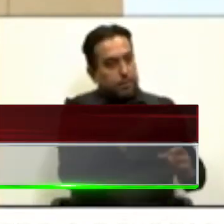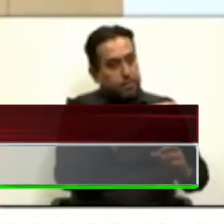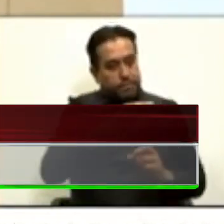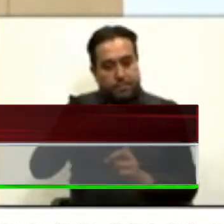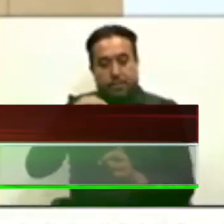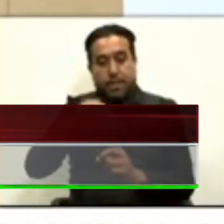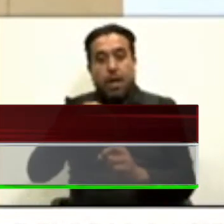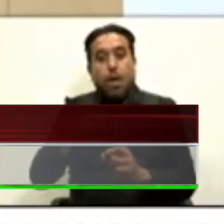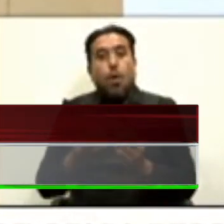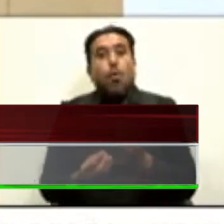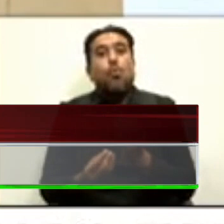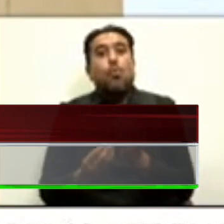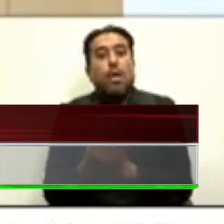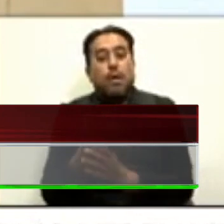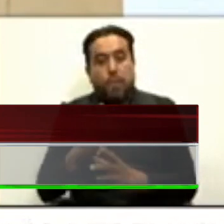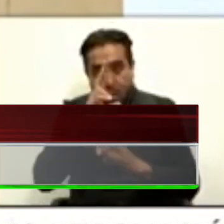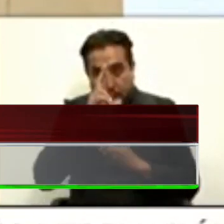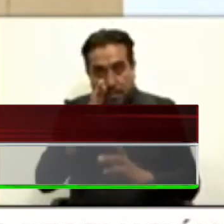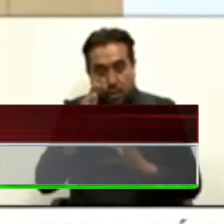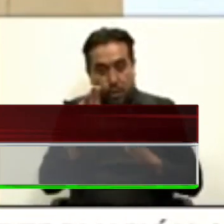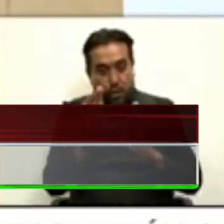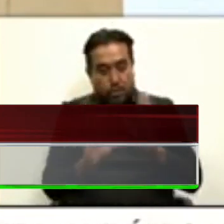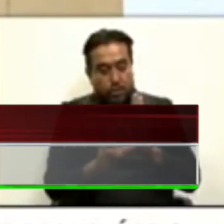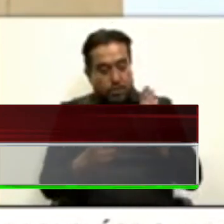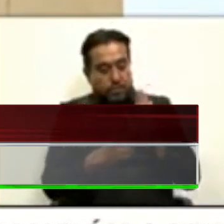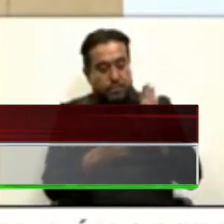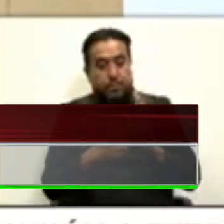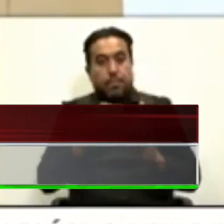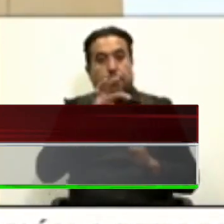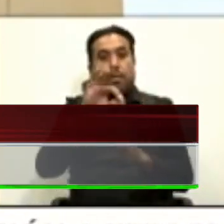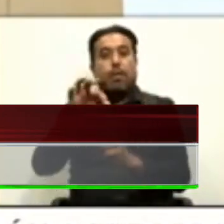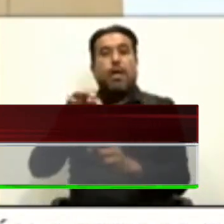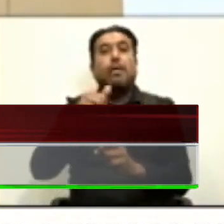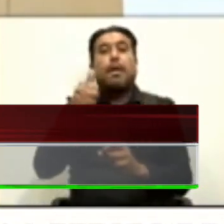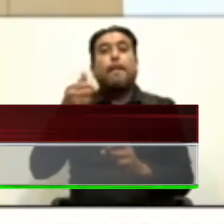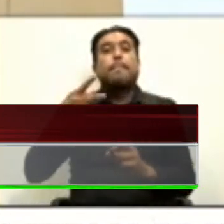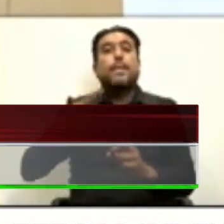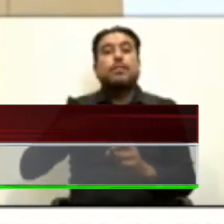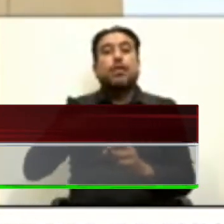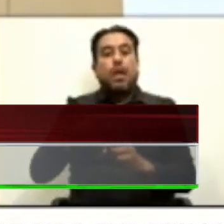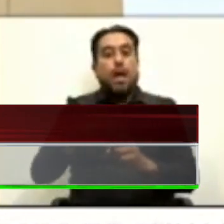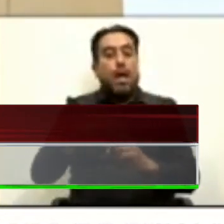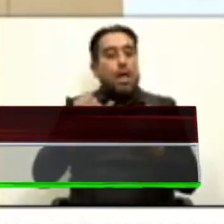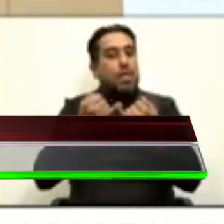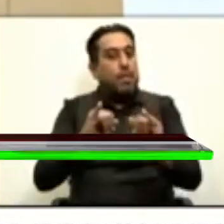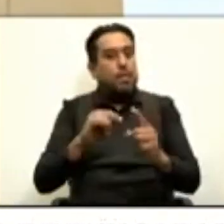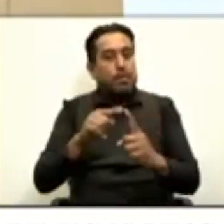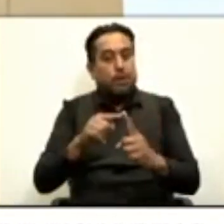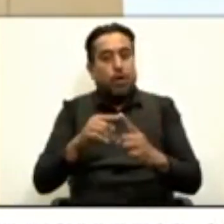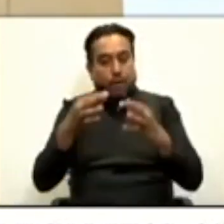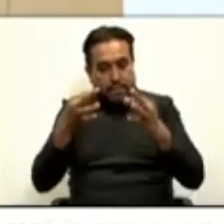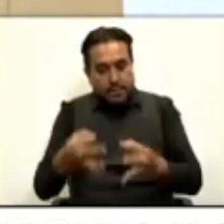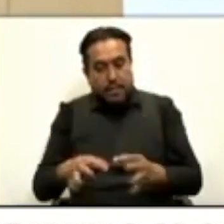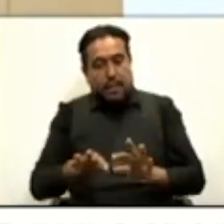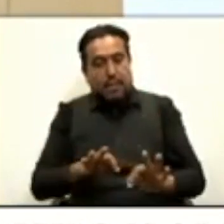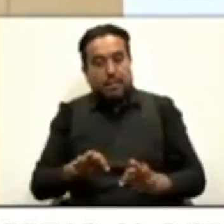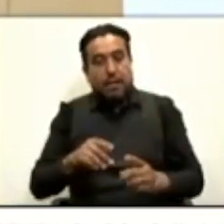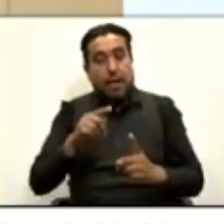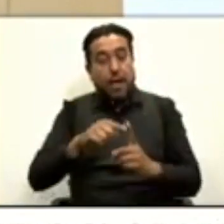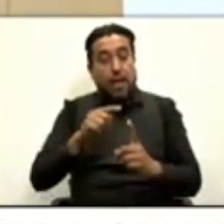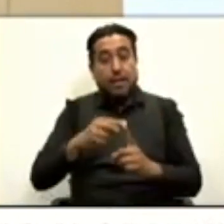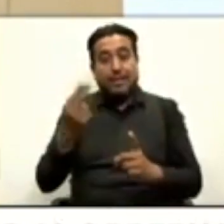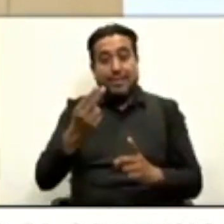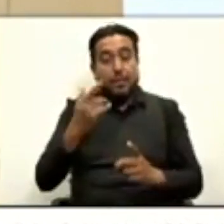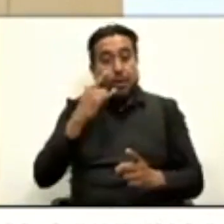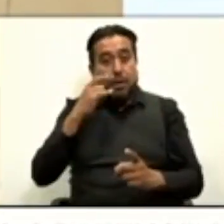que ahora sí respete la constitución' se elige a un fiscal autónomo eficiente ya la altura de los